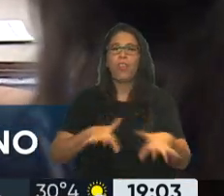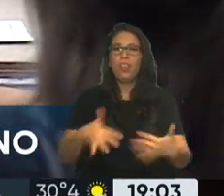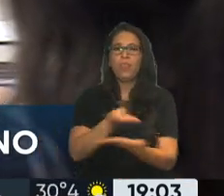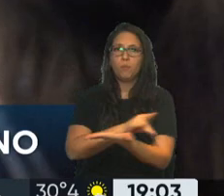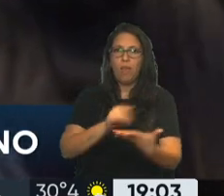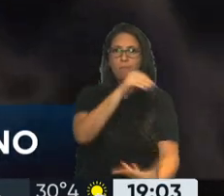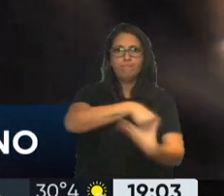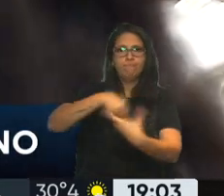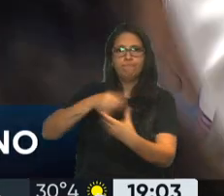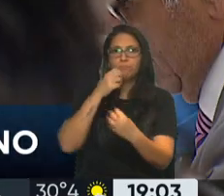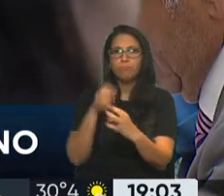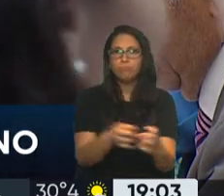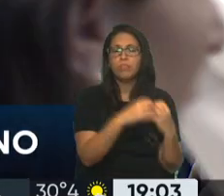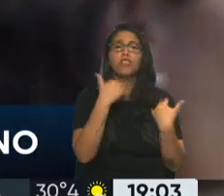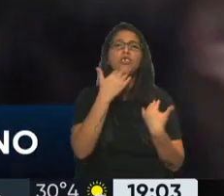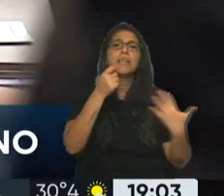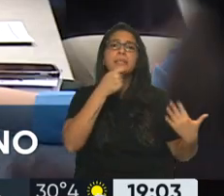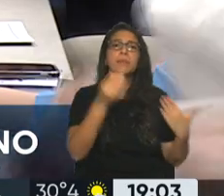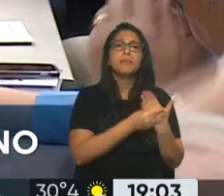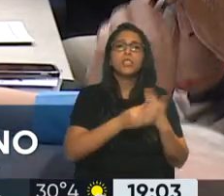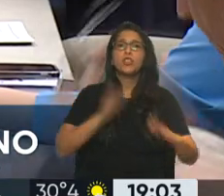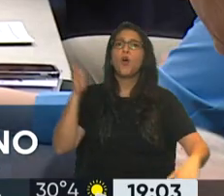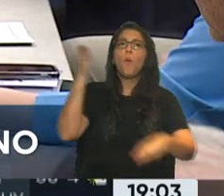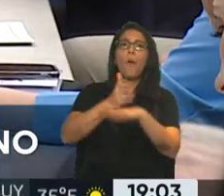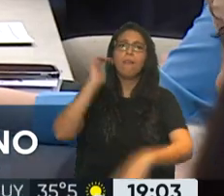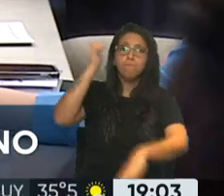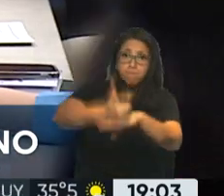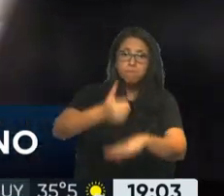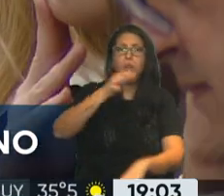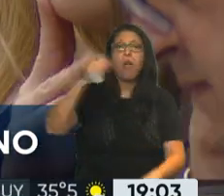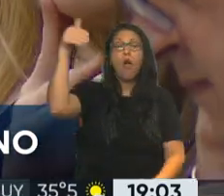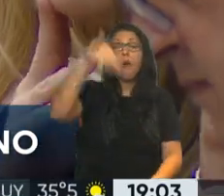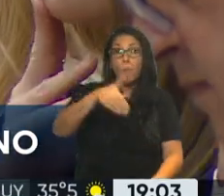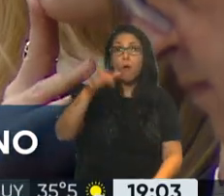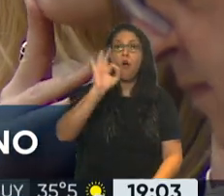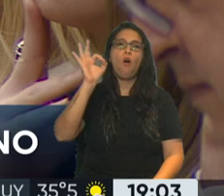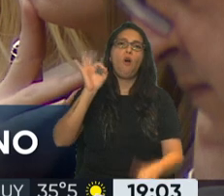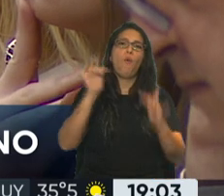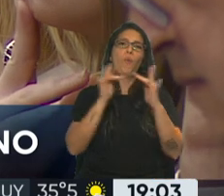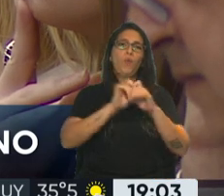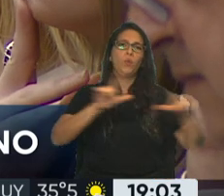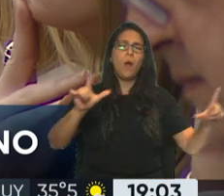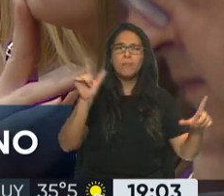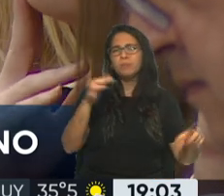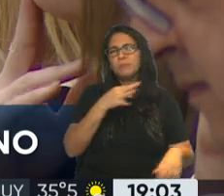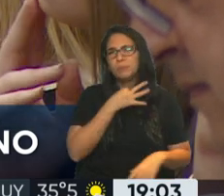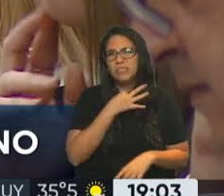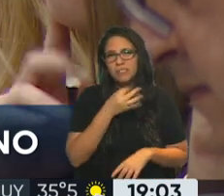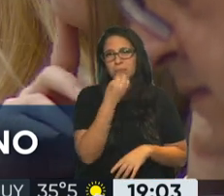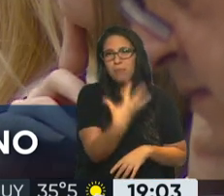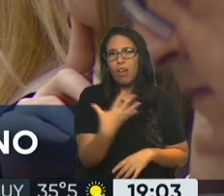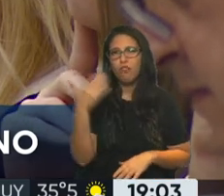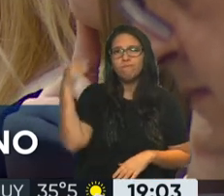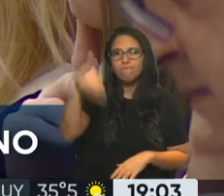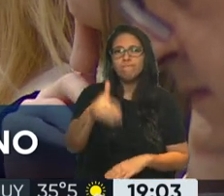Se desconoce si los ministros Irán en forma presencial o virtual al debate pero los diputados ya anticiparon que lo prefieren que estén por supuesto en forma